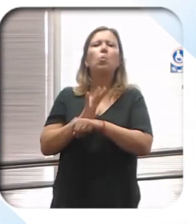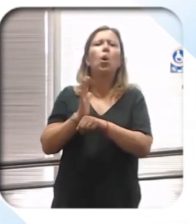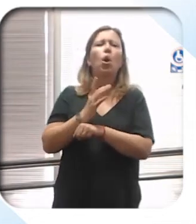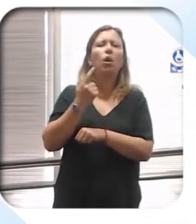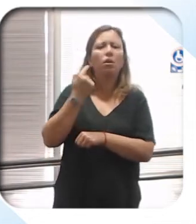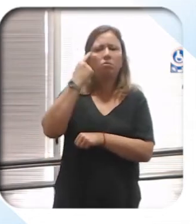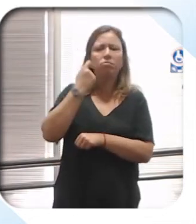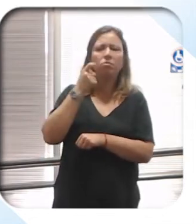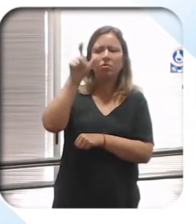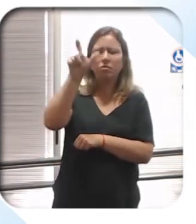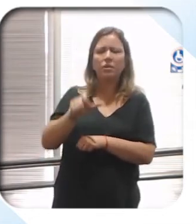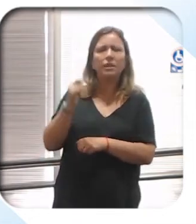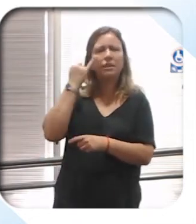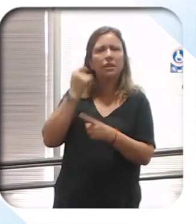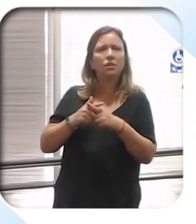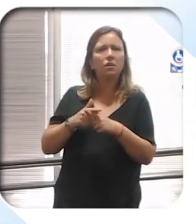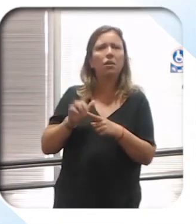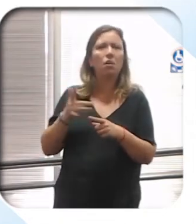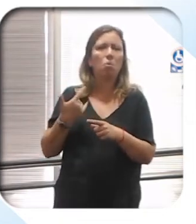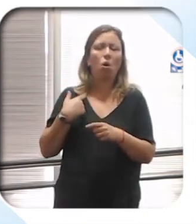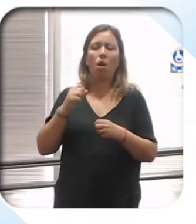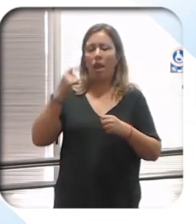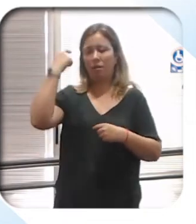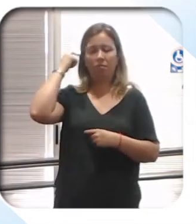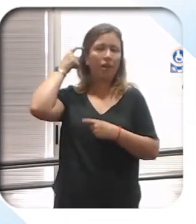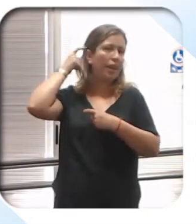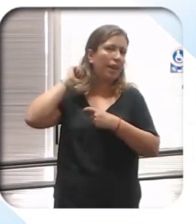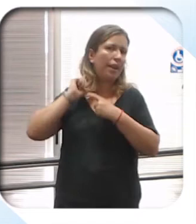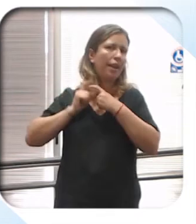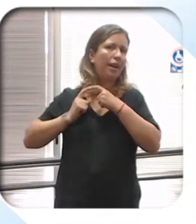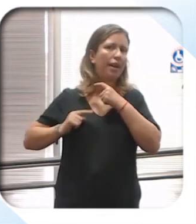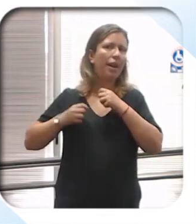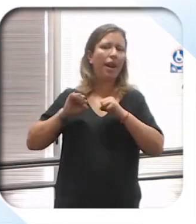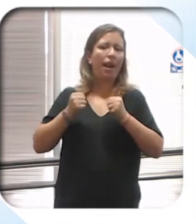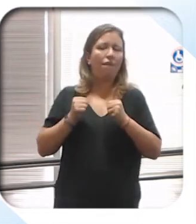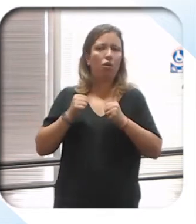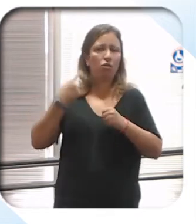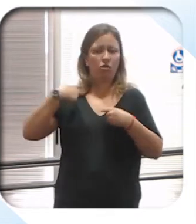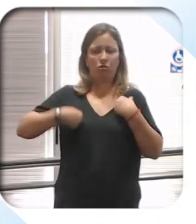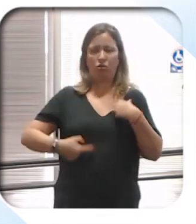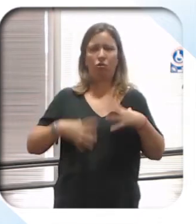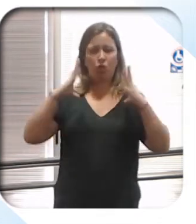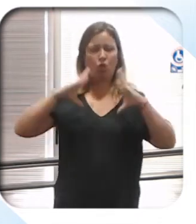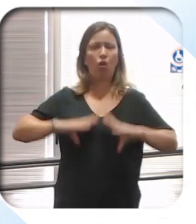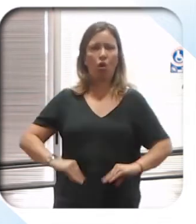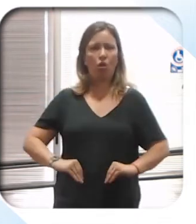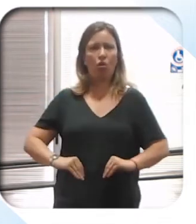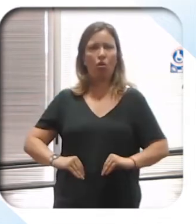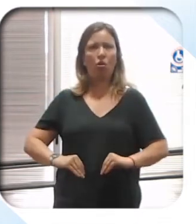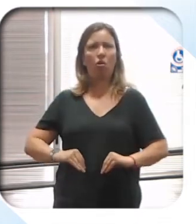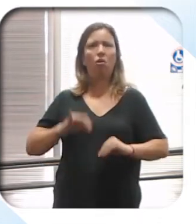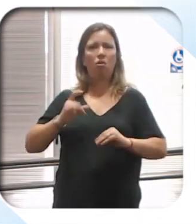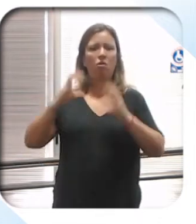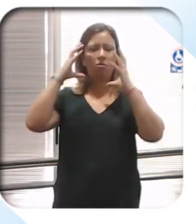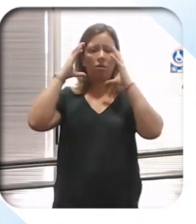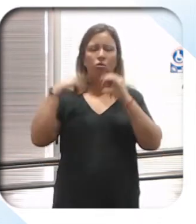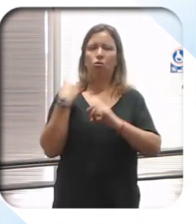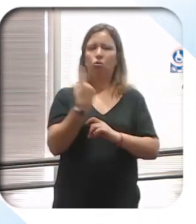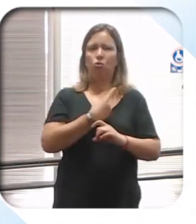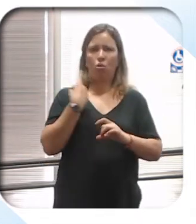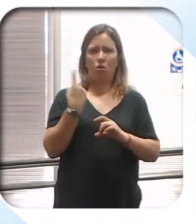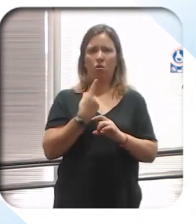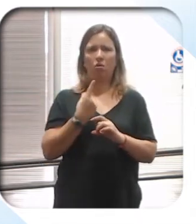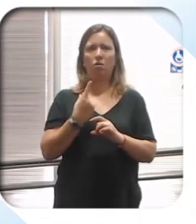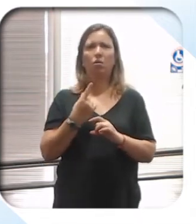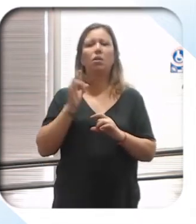biológicos integran la sexualidad? Un sistema nervioso, que tiene que estar íntegro, un sistema nervioso central, periférico y autónomo,